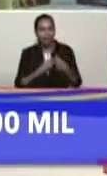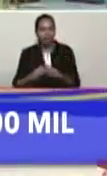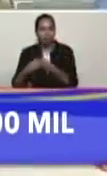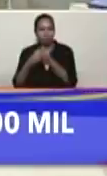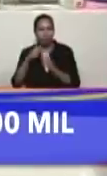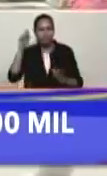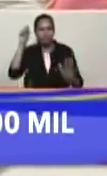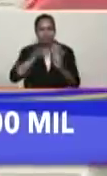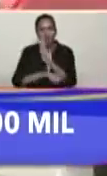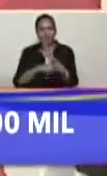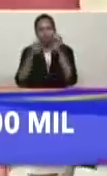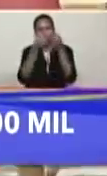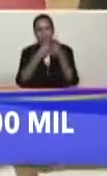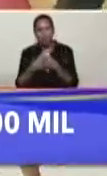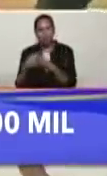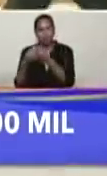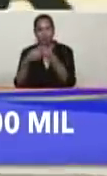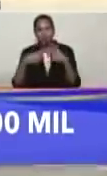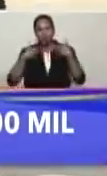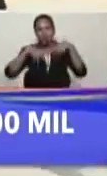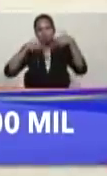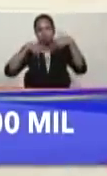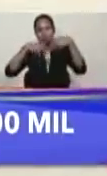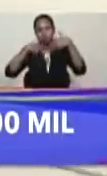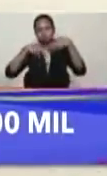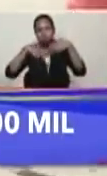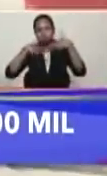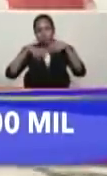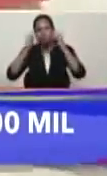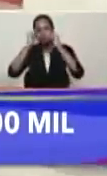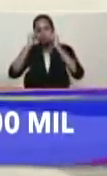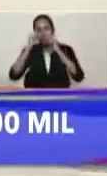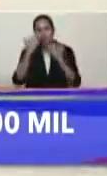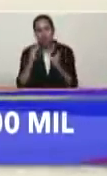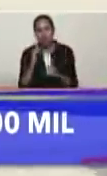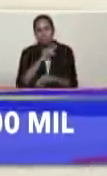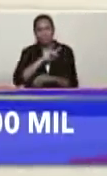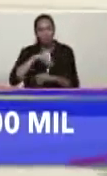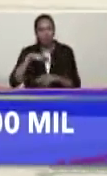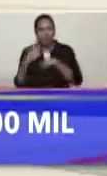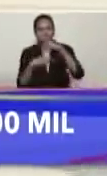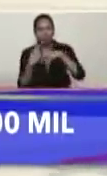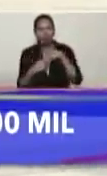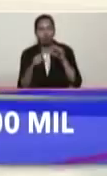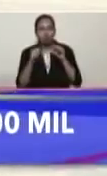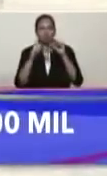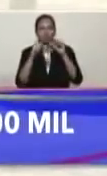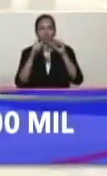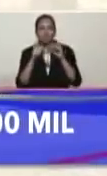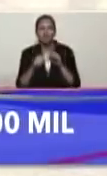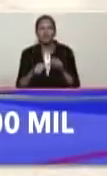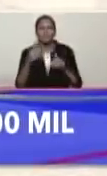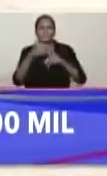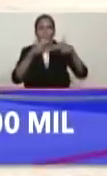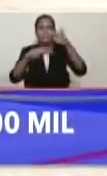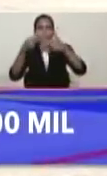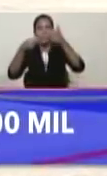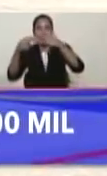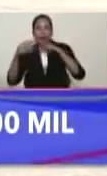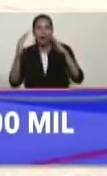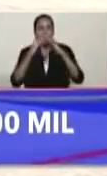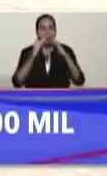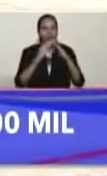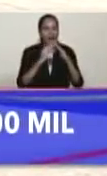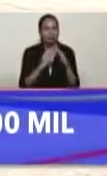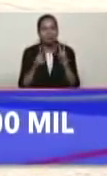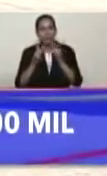financiero, guarimba. La revolución sigue construyendo hogares de la patria y yo quiero que nuestro